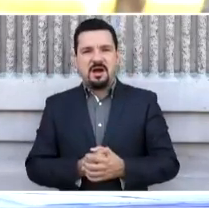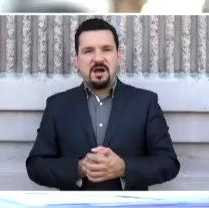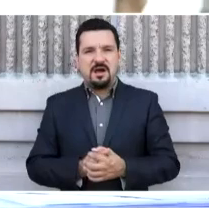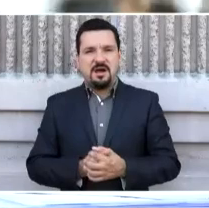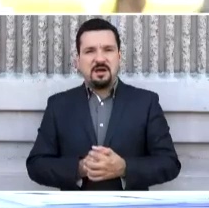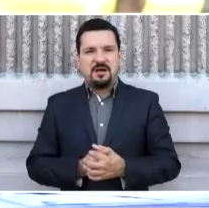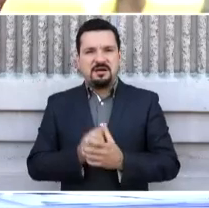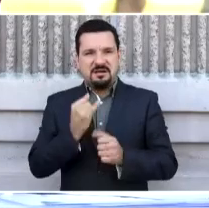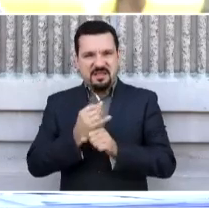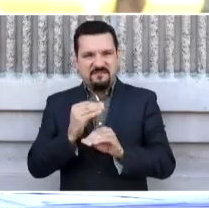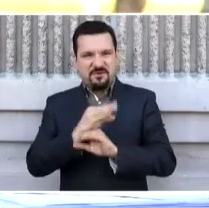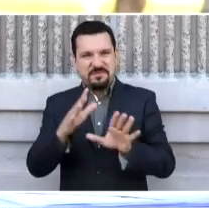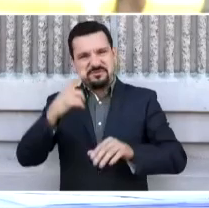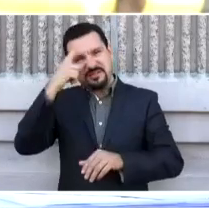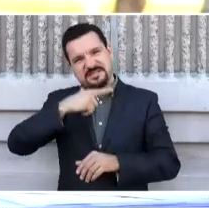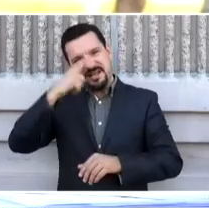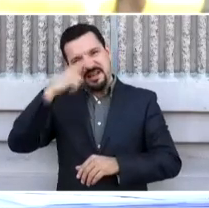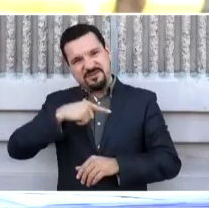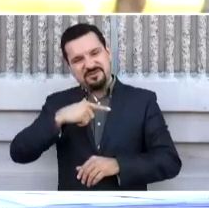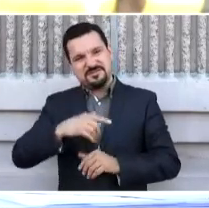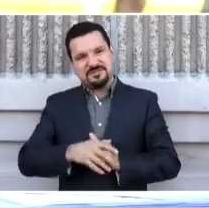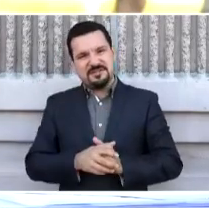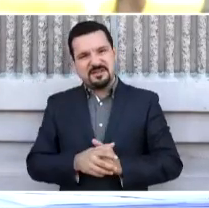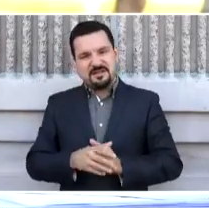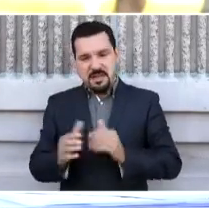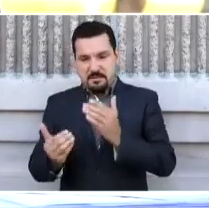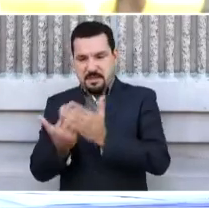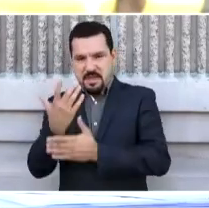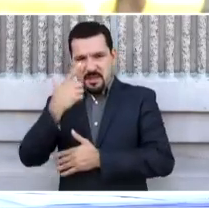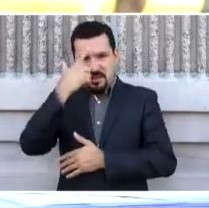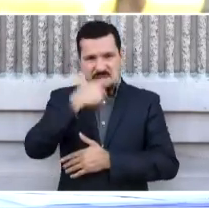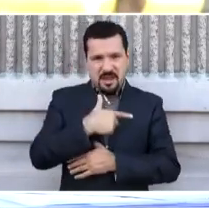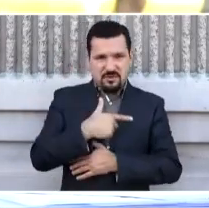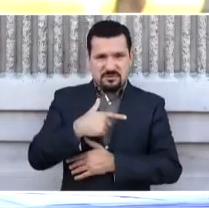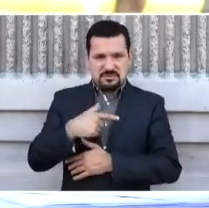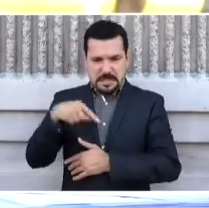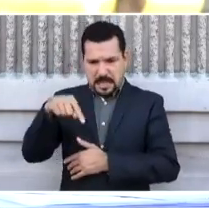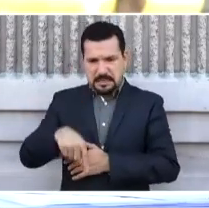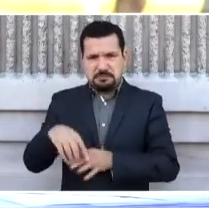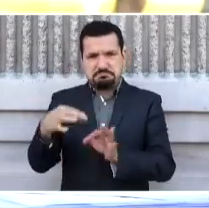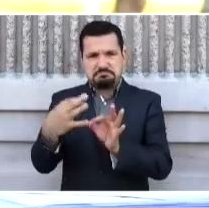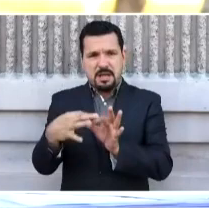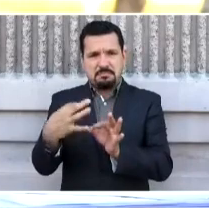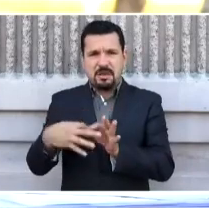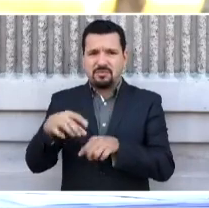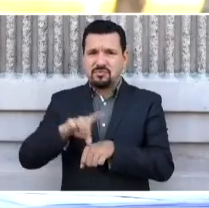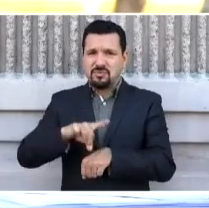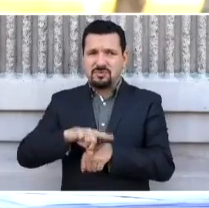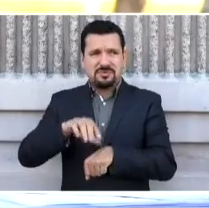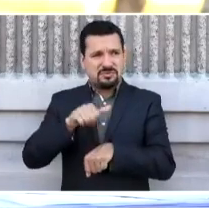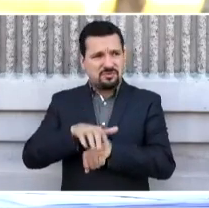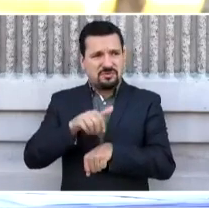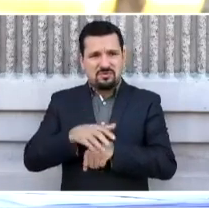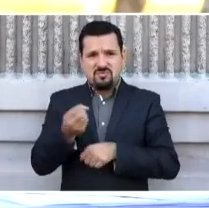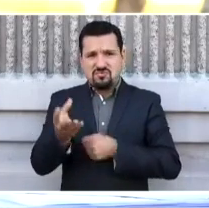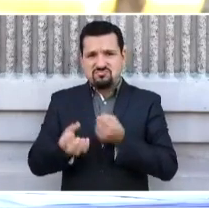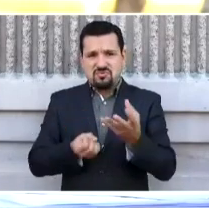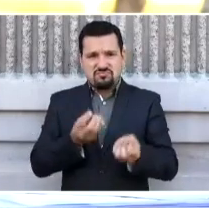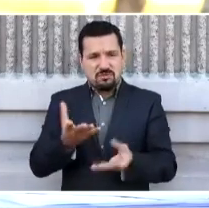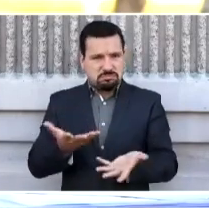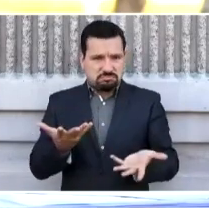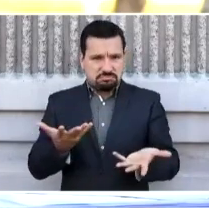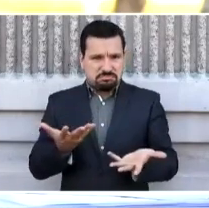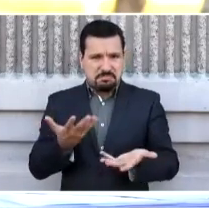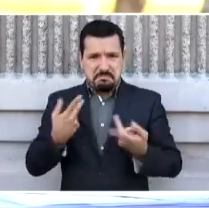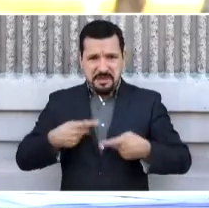las informaciones nocturnas y matutinas, ha sido puntualmente. Y yo quiero decirle a la sociedad del